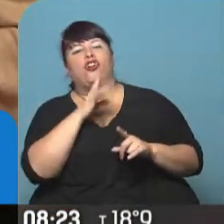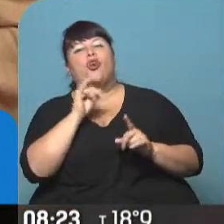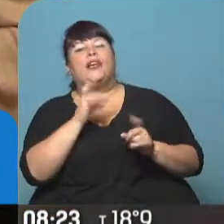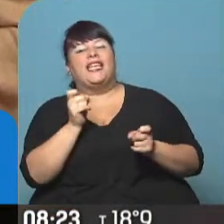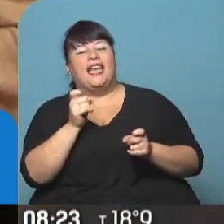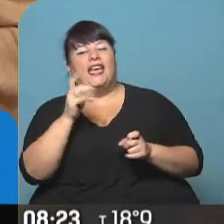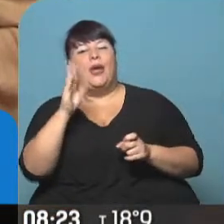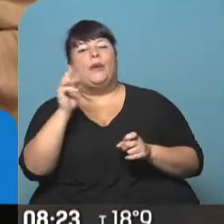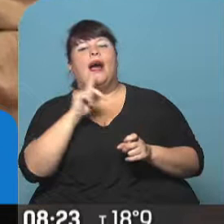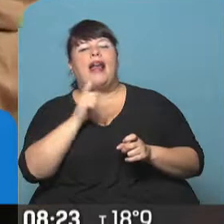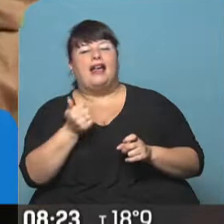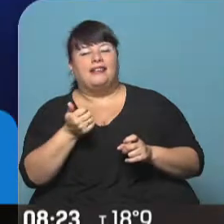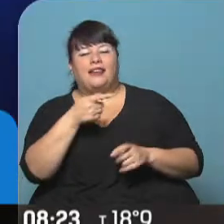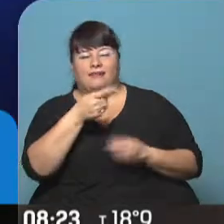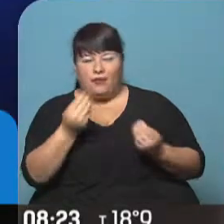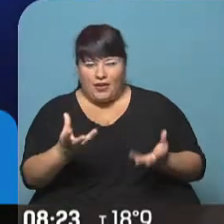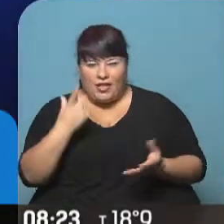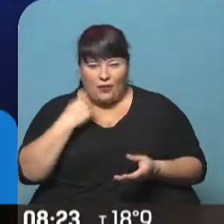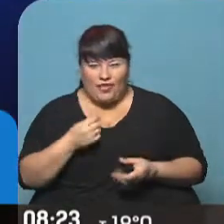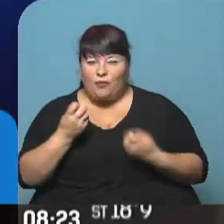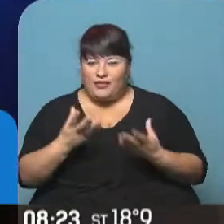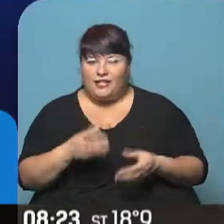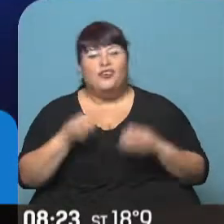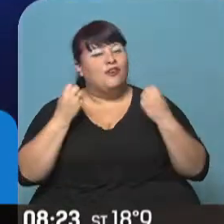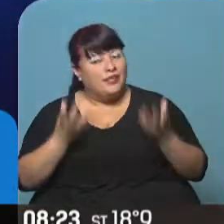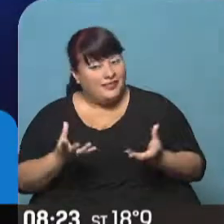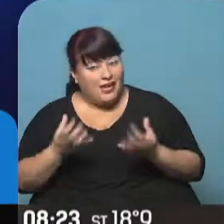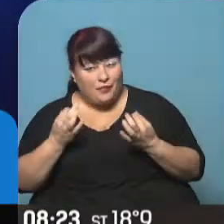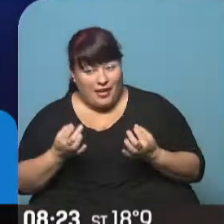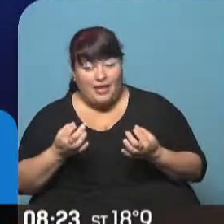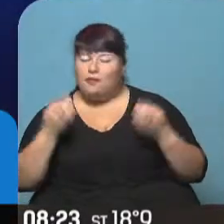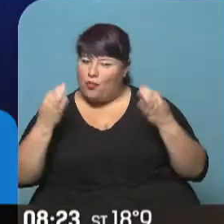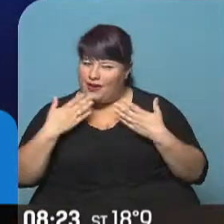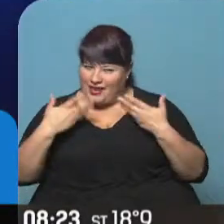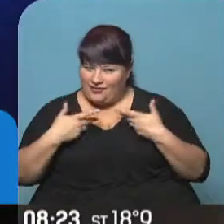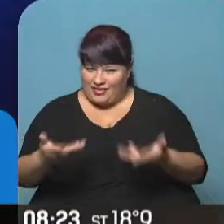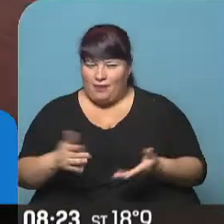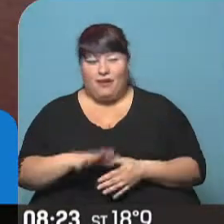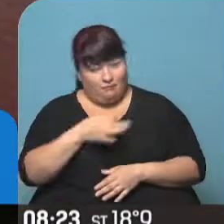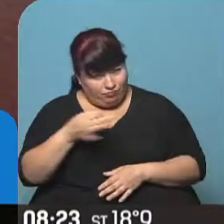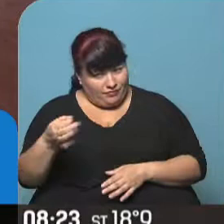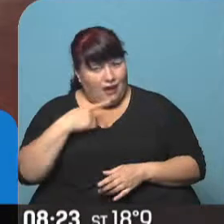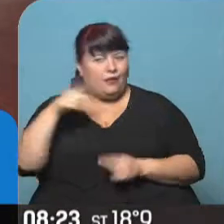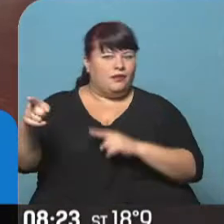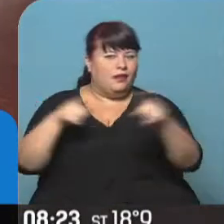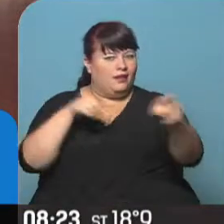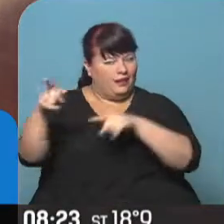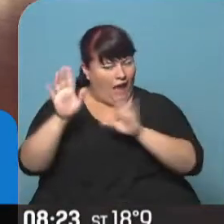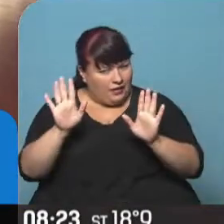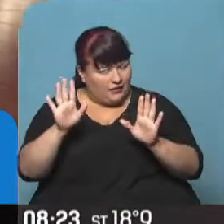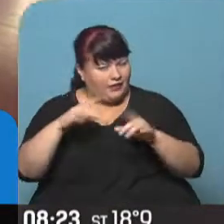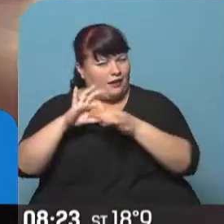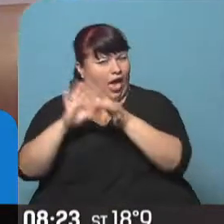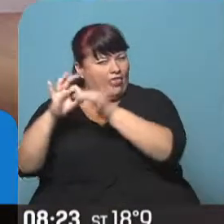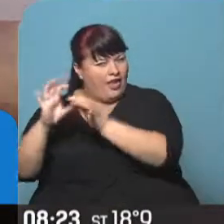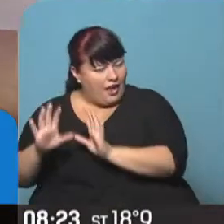era Roberto Barata. Diego Cabot, buen día, ¿cómo va? ¿Cómo andan? ¿Cómo les va? Muy bien. Muchas gracias por la invitación. ¿Es así? ¿Hablen con Julio, hablen con Roberto y era una